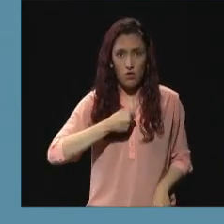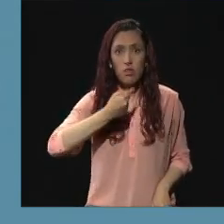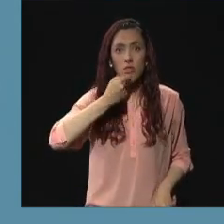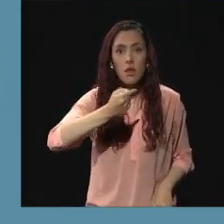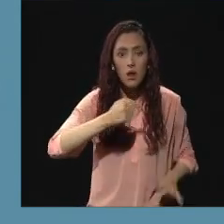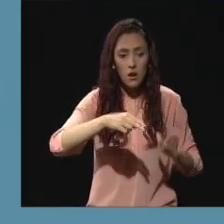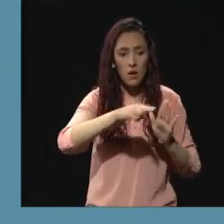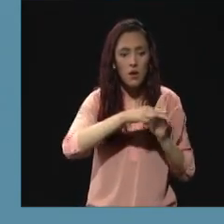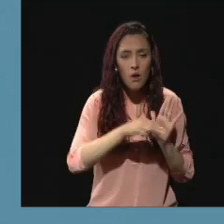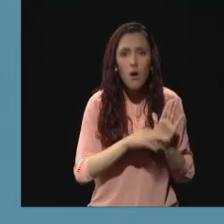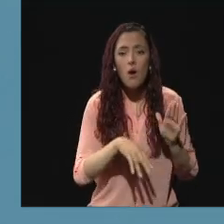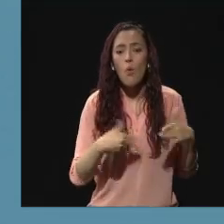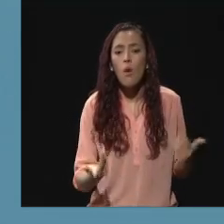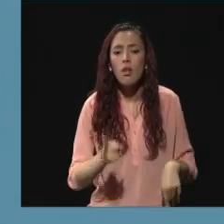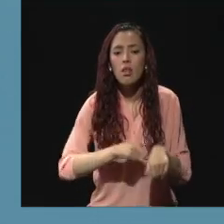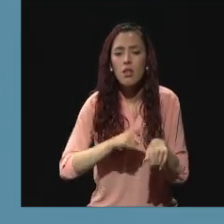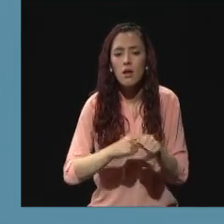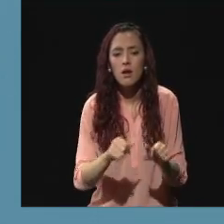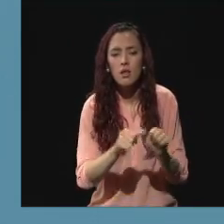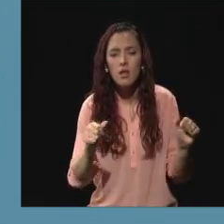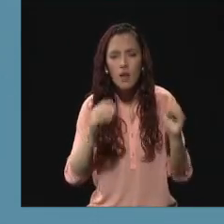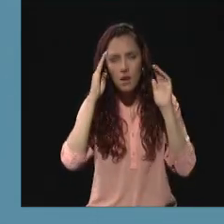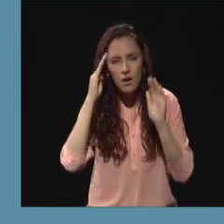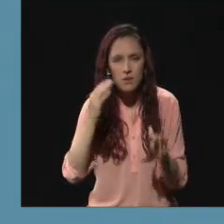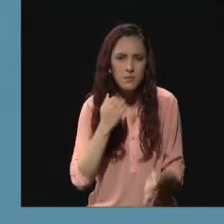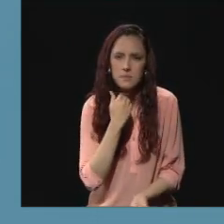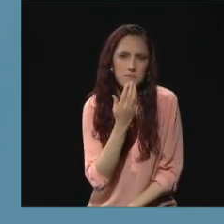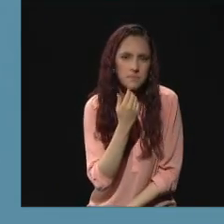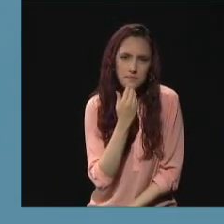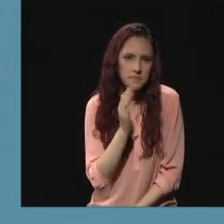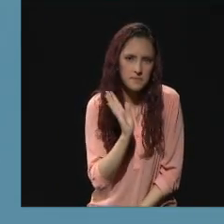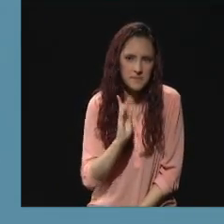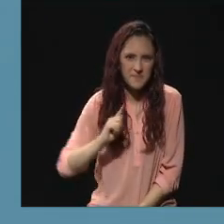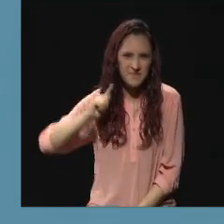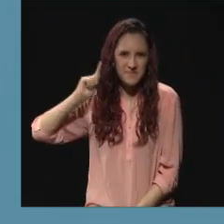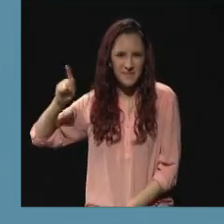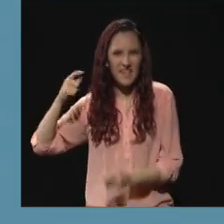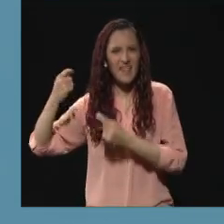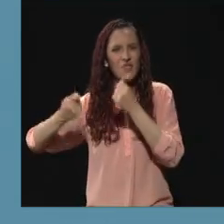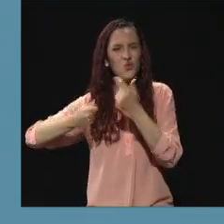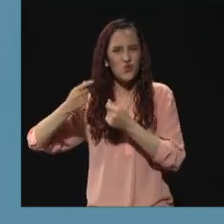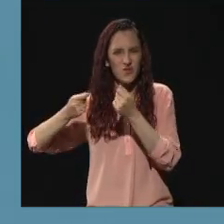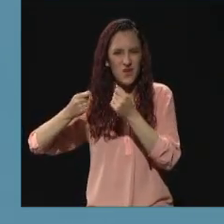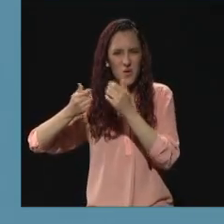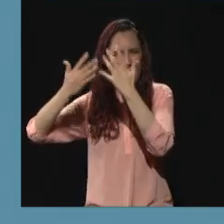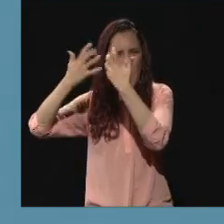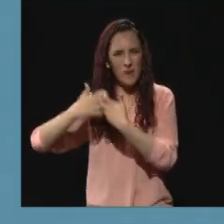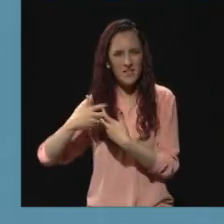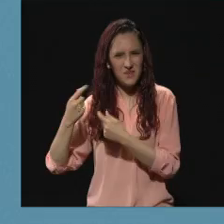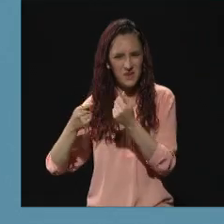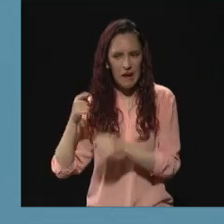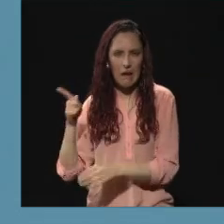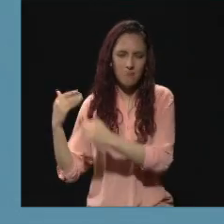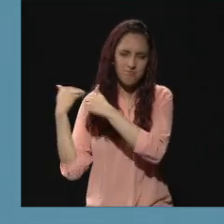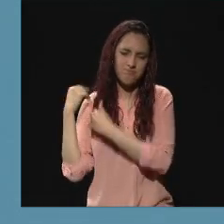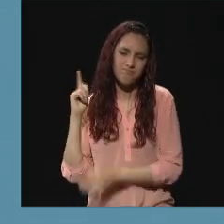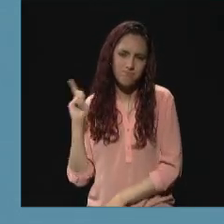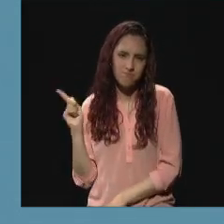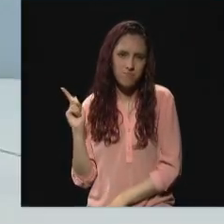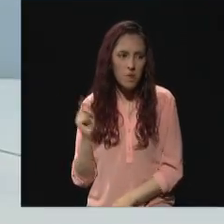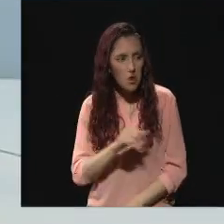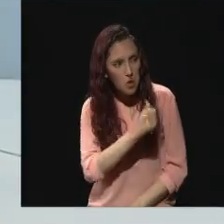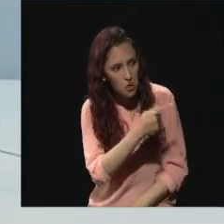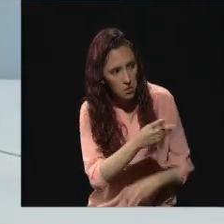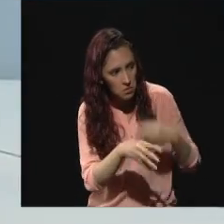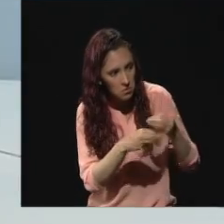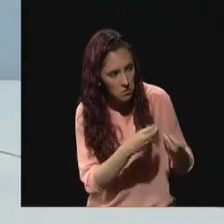tiempos de atención de garantías porque como ya lo dijeron la superintendencia entonces comercio que protege ese tema no sé si germán tiene algo más que había que